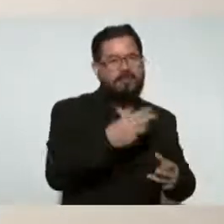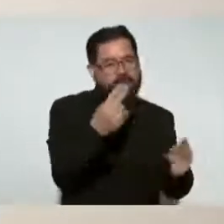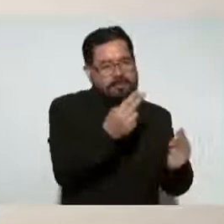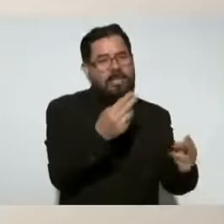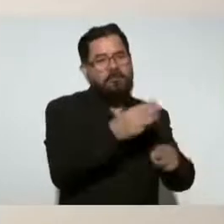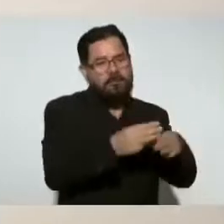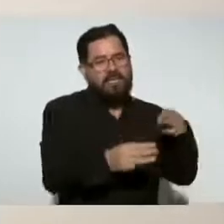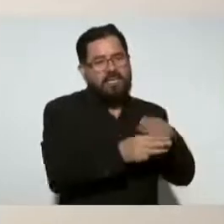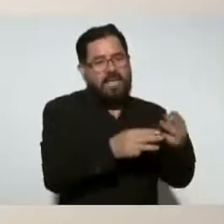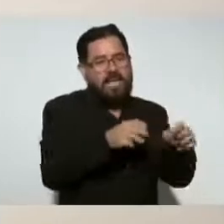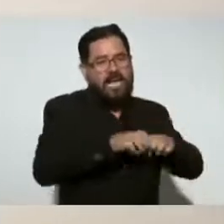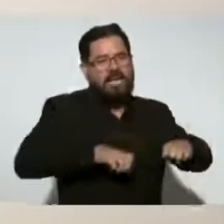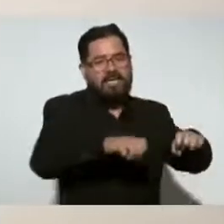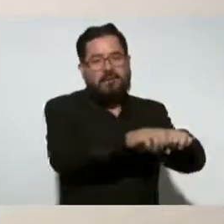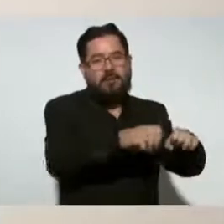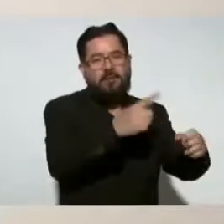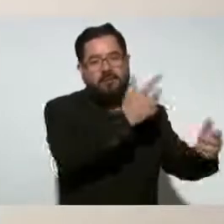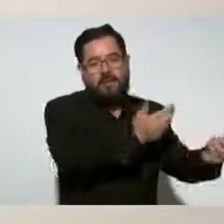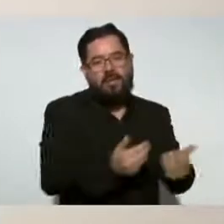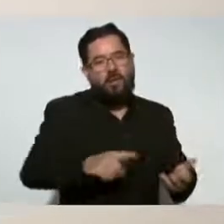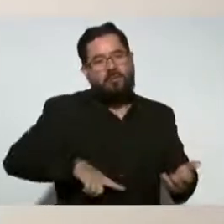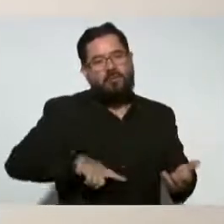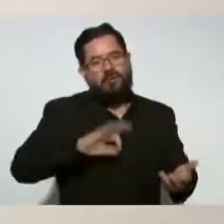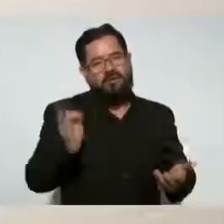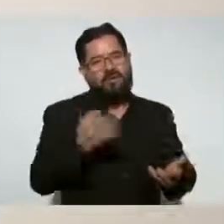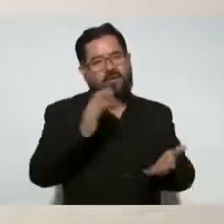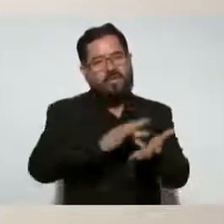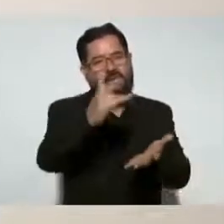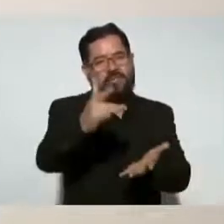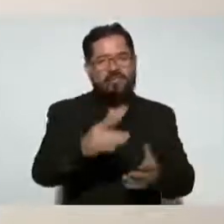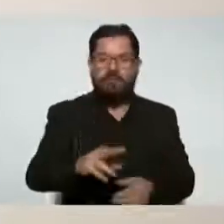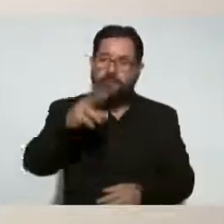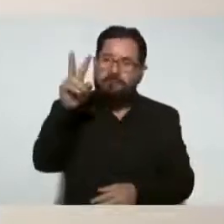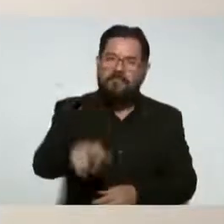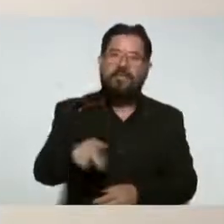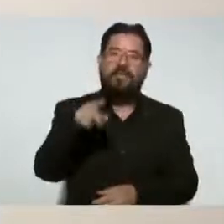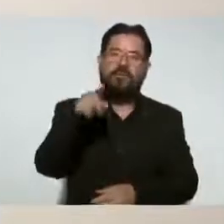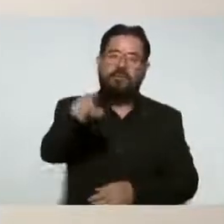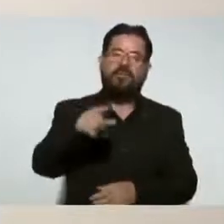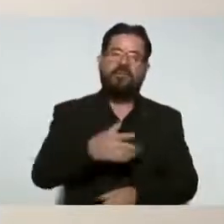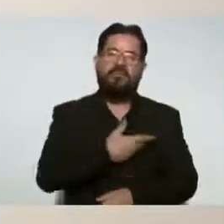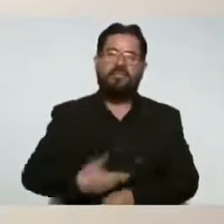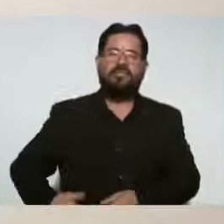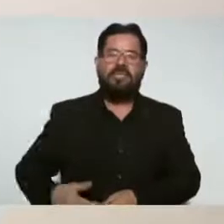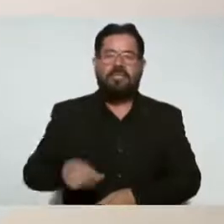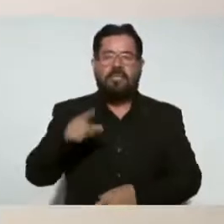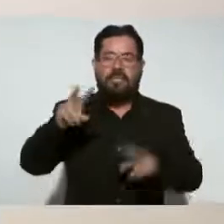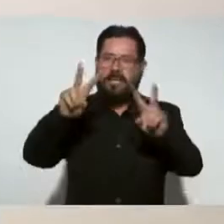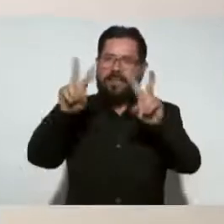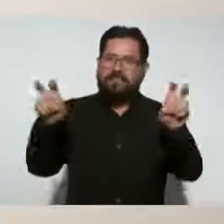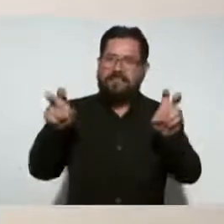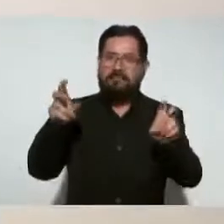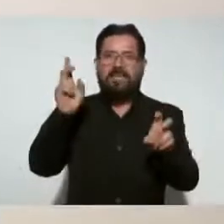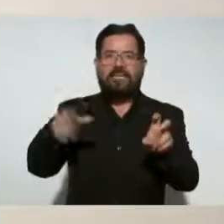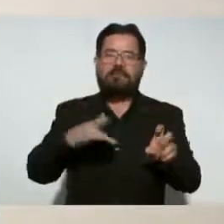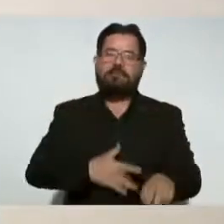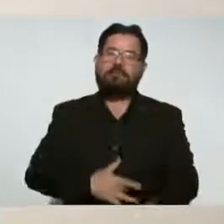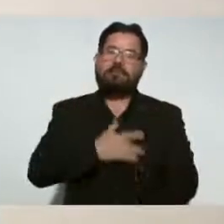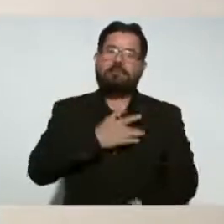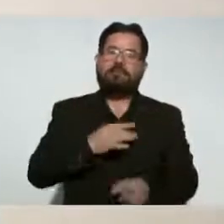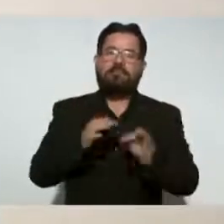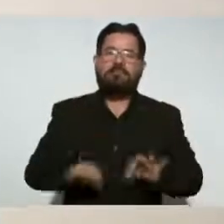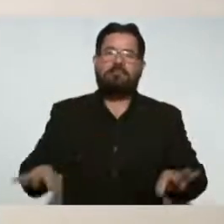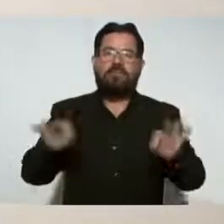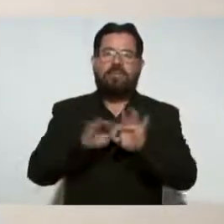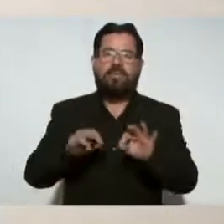federal. De verdad, presidente, le agradezco su ayuda, sobre todo en un tema tan sensible como es el tema